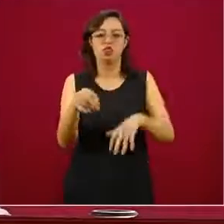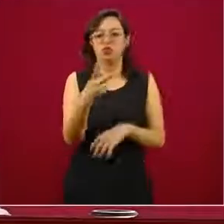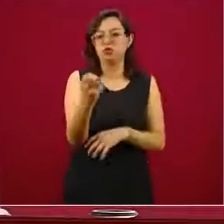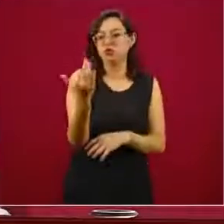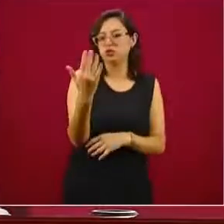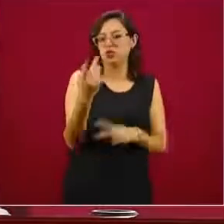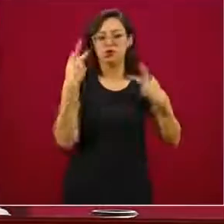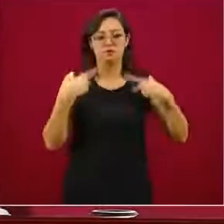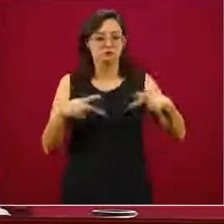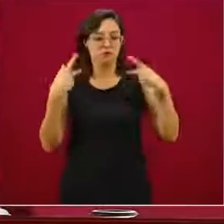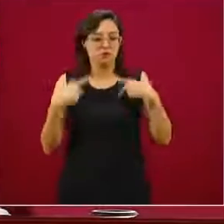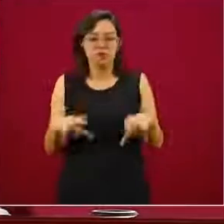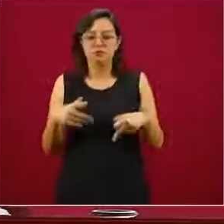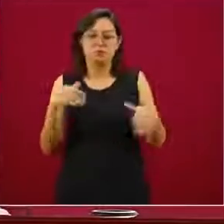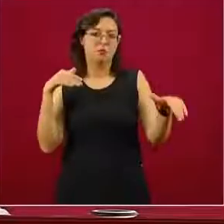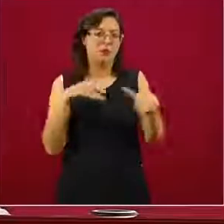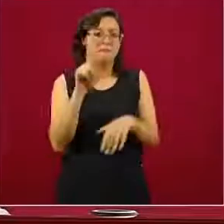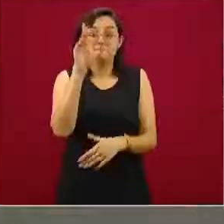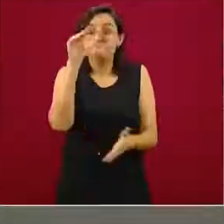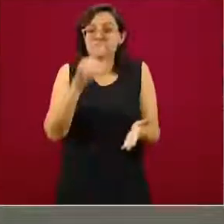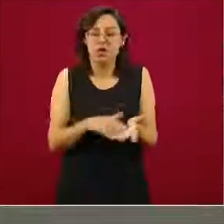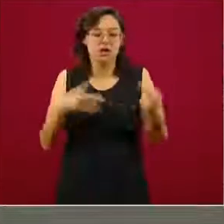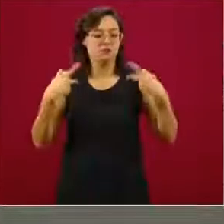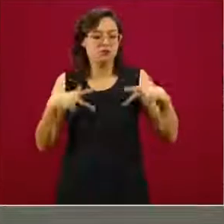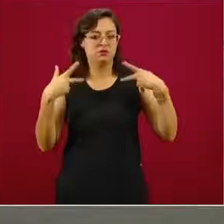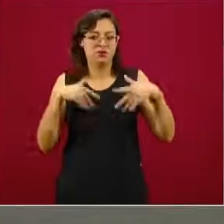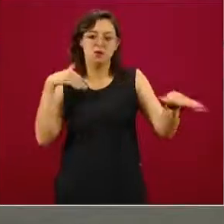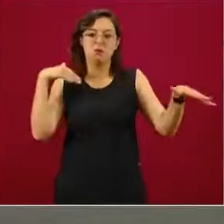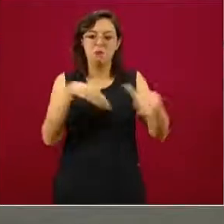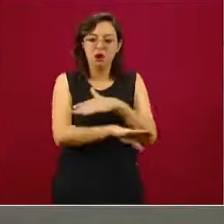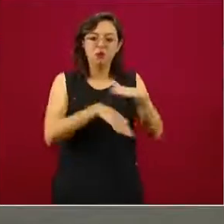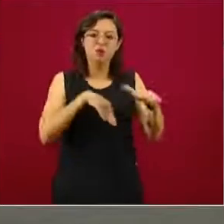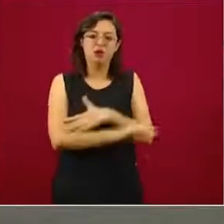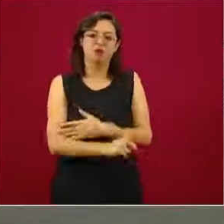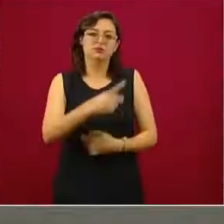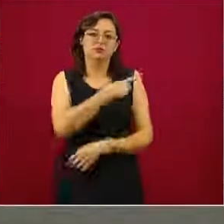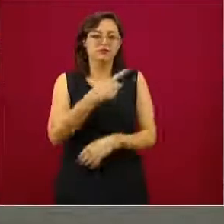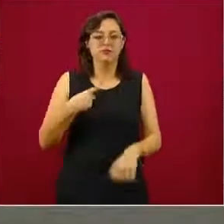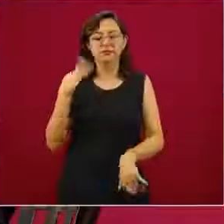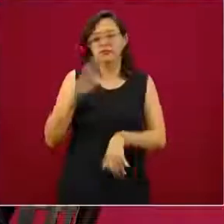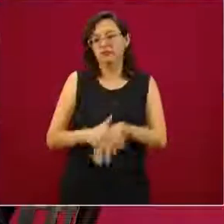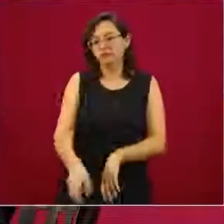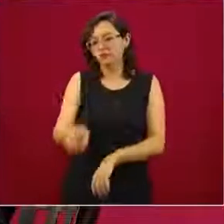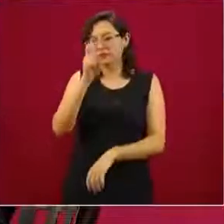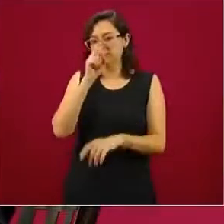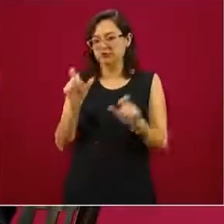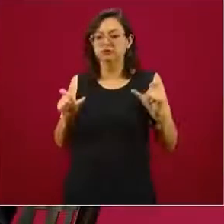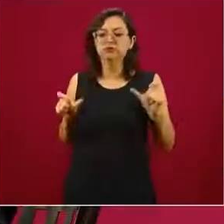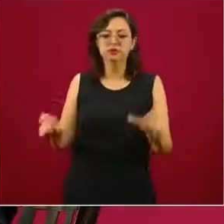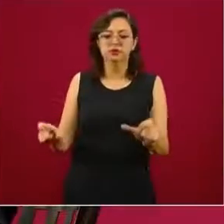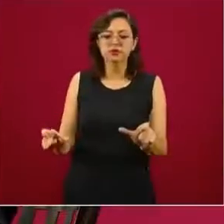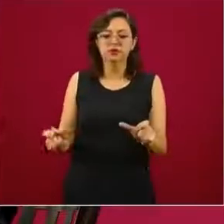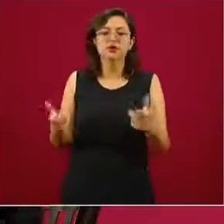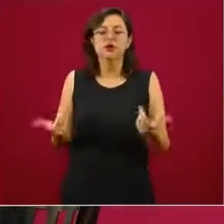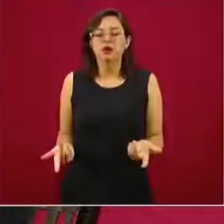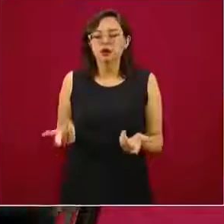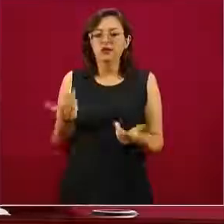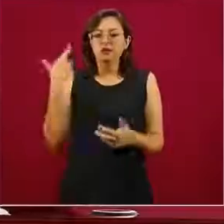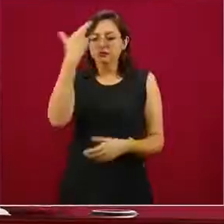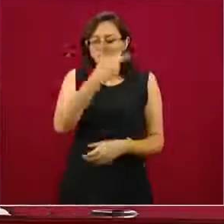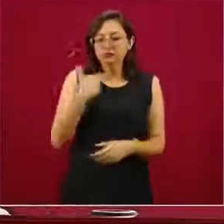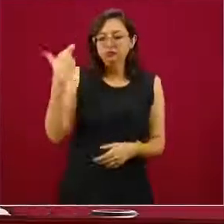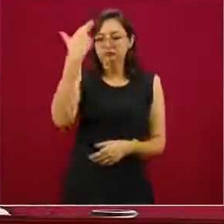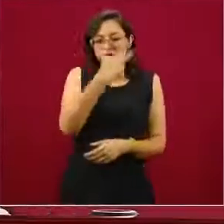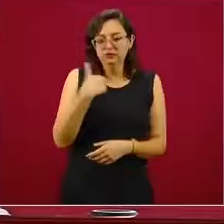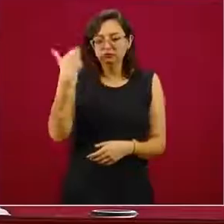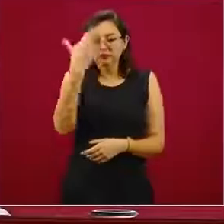250 trabajadores, que puede llegar a tener 1,000 trabajadores, pues tenemos que ser todavía más rigurosos y son más los puntos de comprobación. Cada